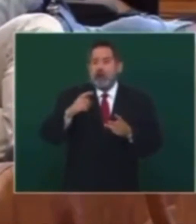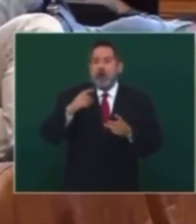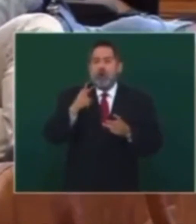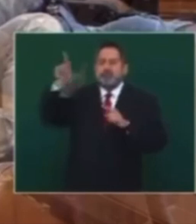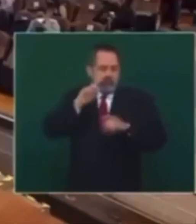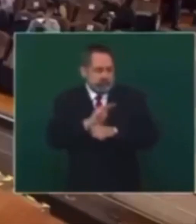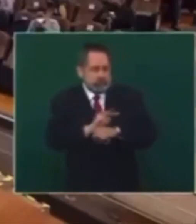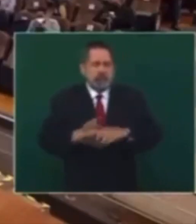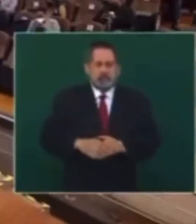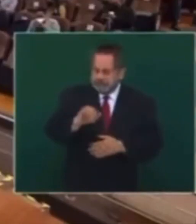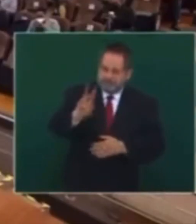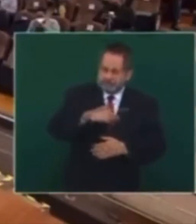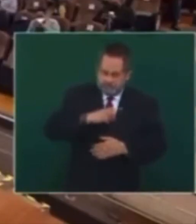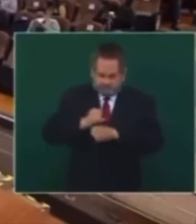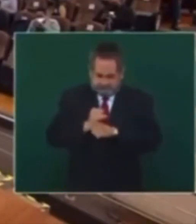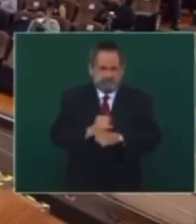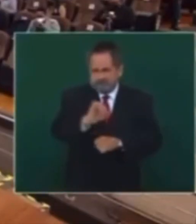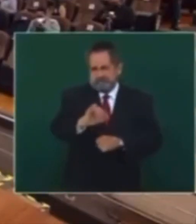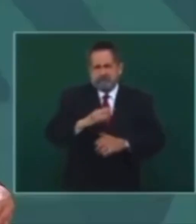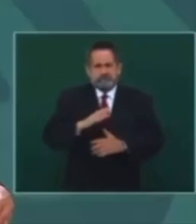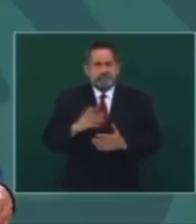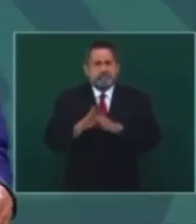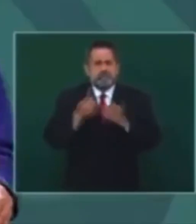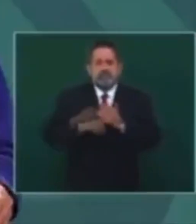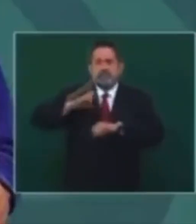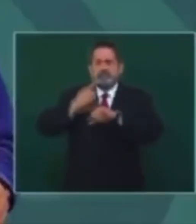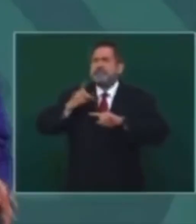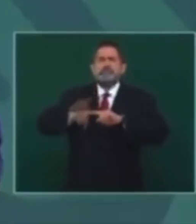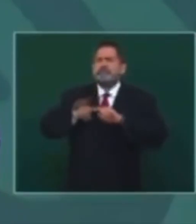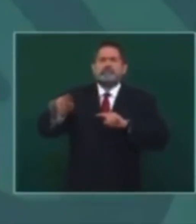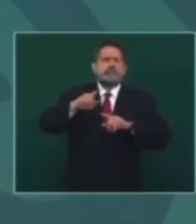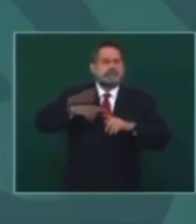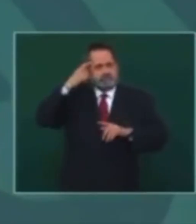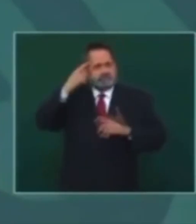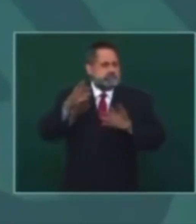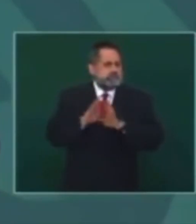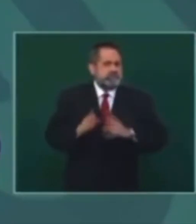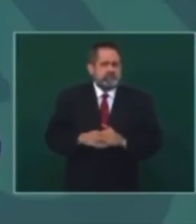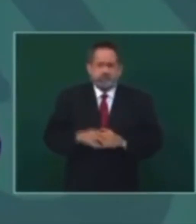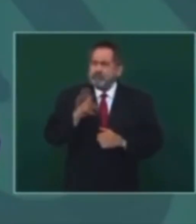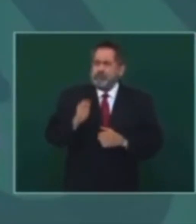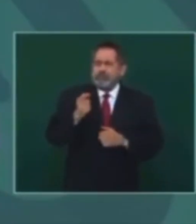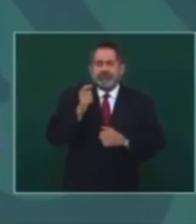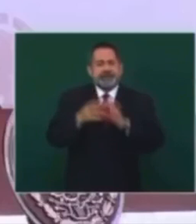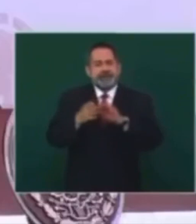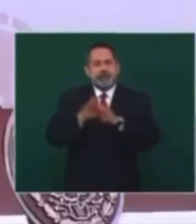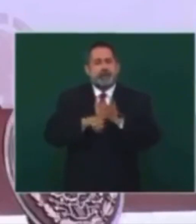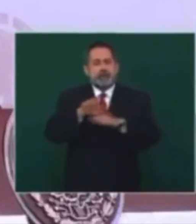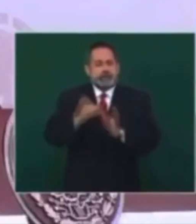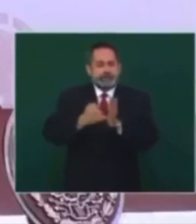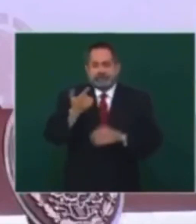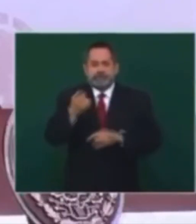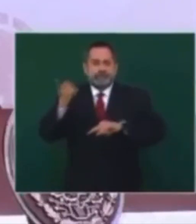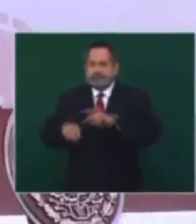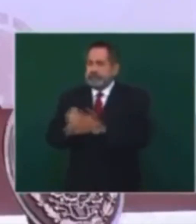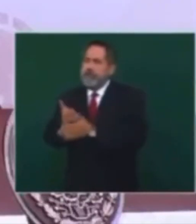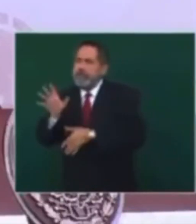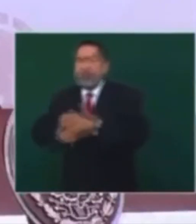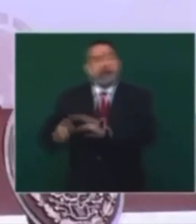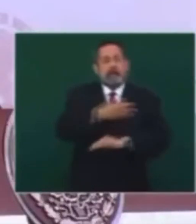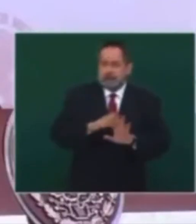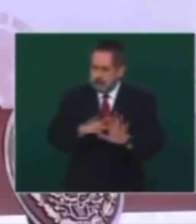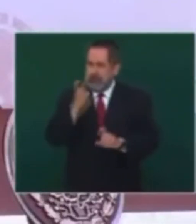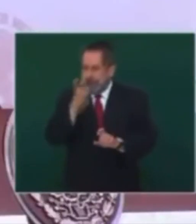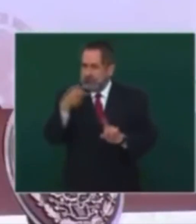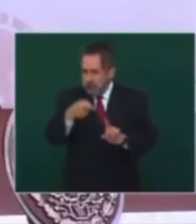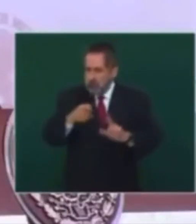algunos empresarios. Sí, hay que hacer una investigación, hay que ver a quién corresponde. Tiene que ver, desde luego, con la cuestión fiscal.